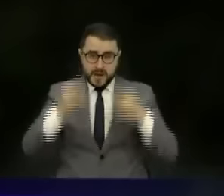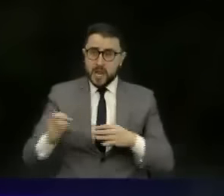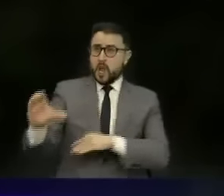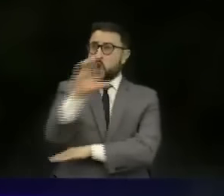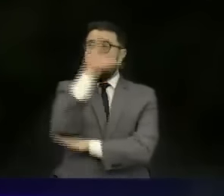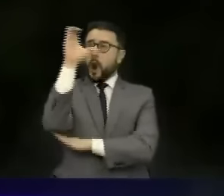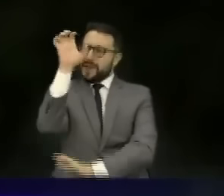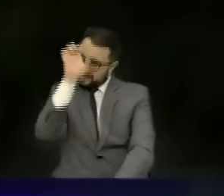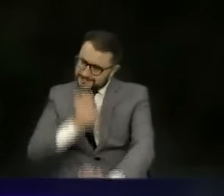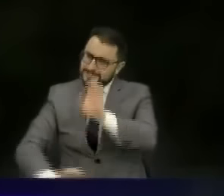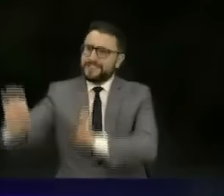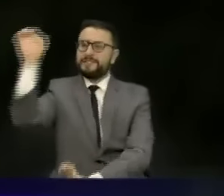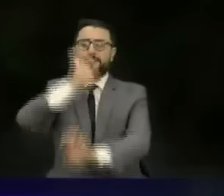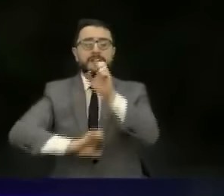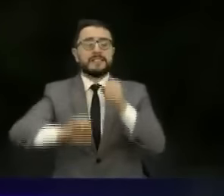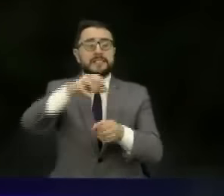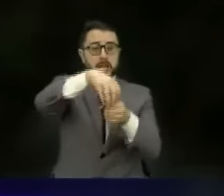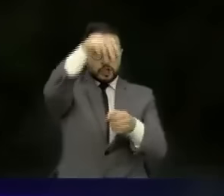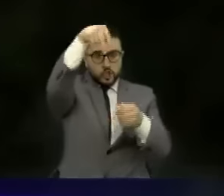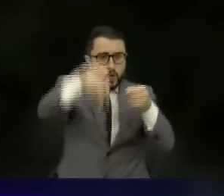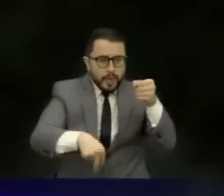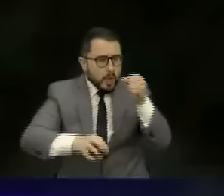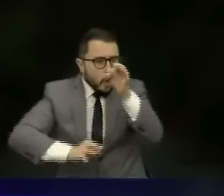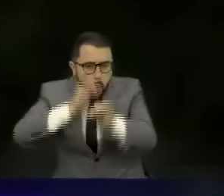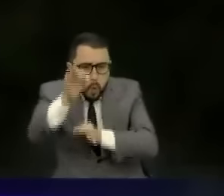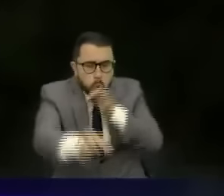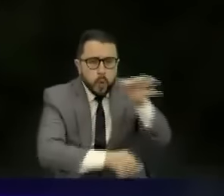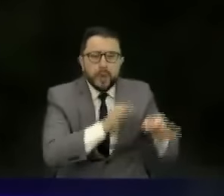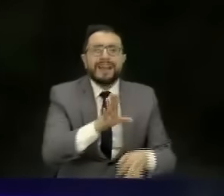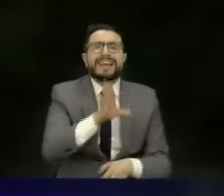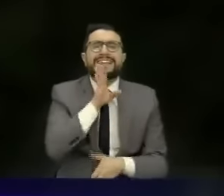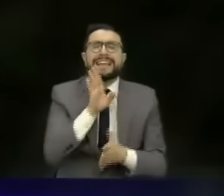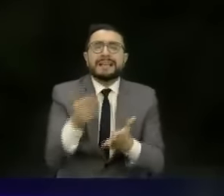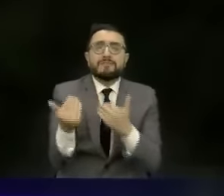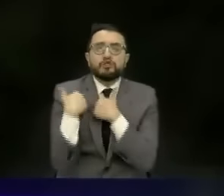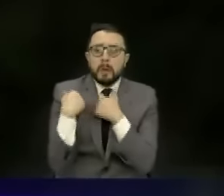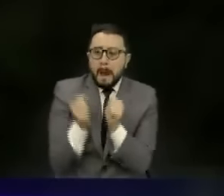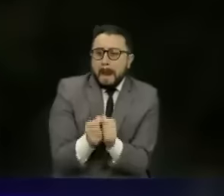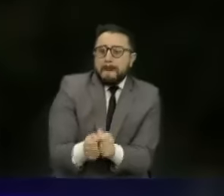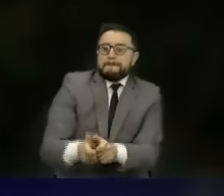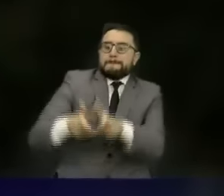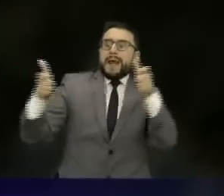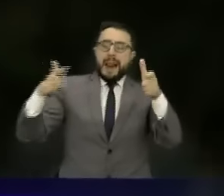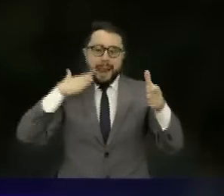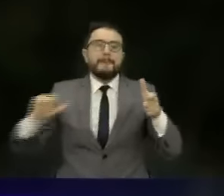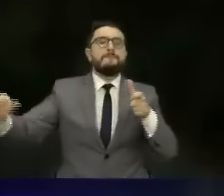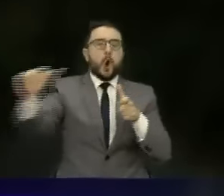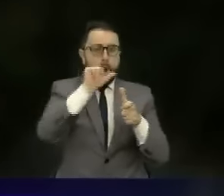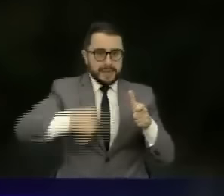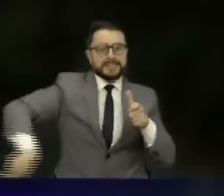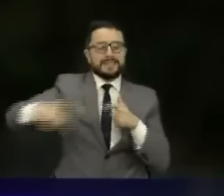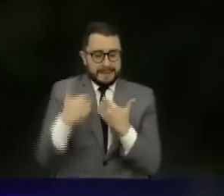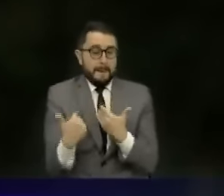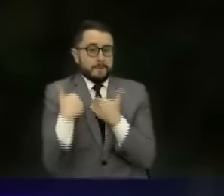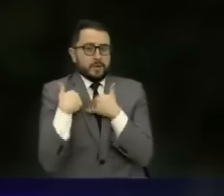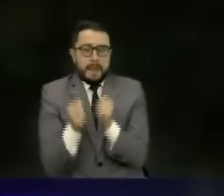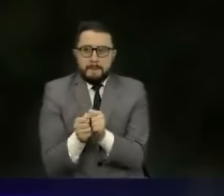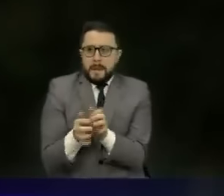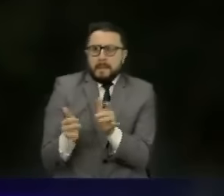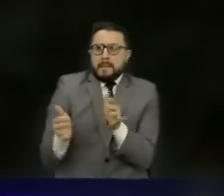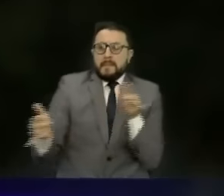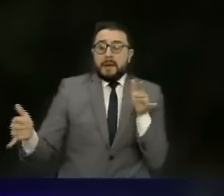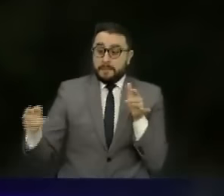y el cuidado de la ciudadanía cada vez está más en manos de las mujeres. Y esas mujeres